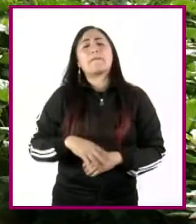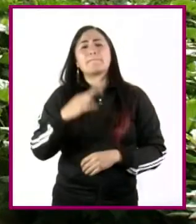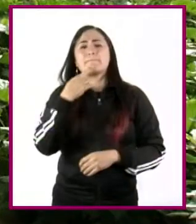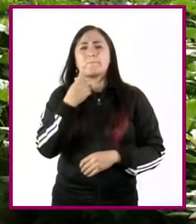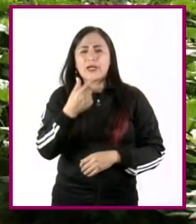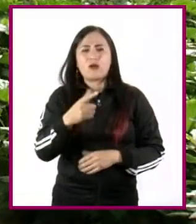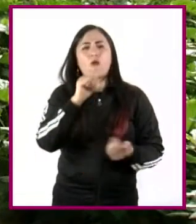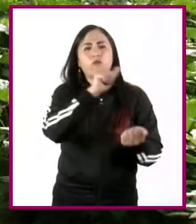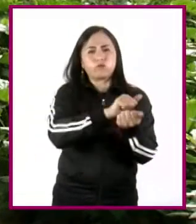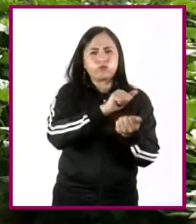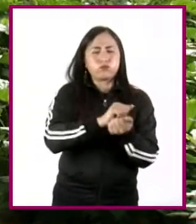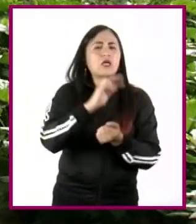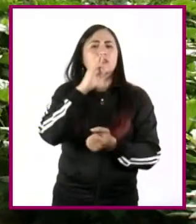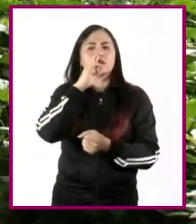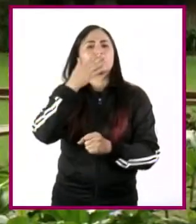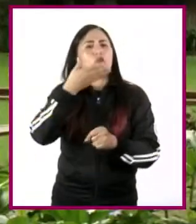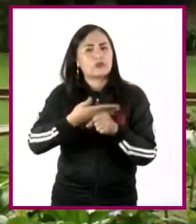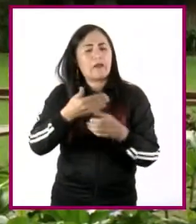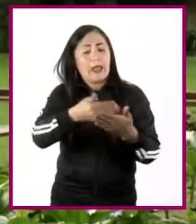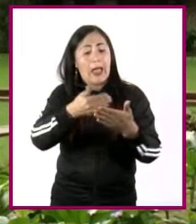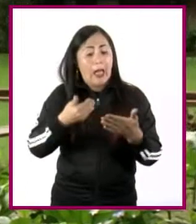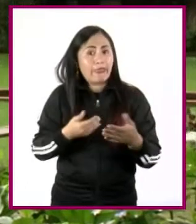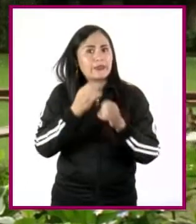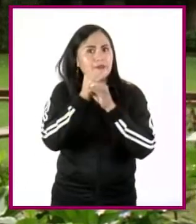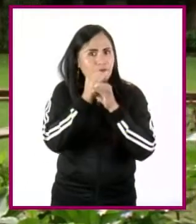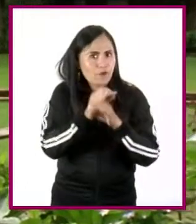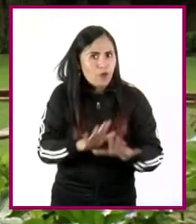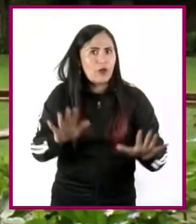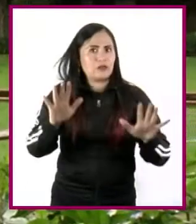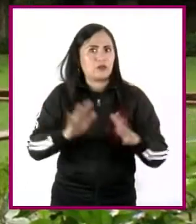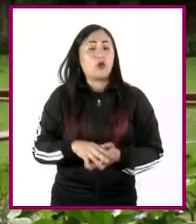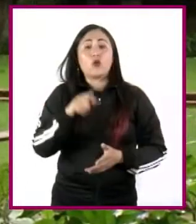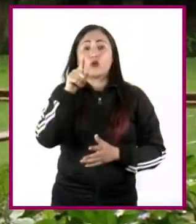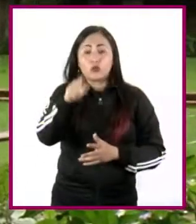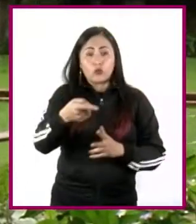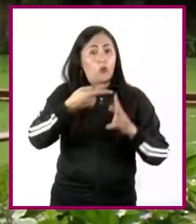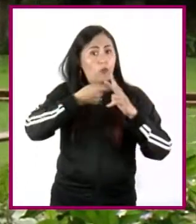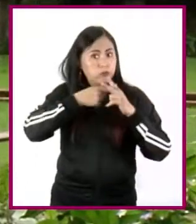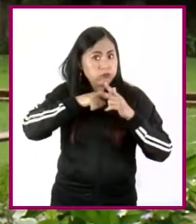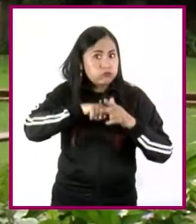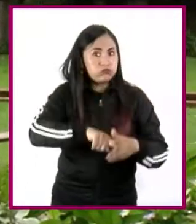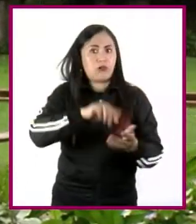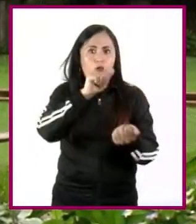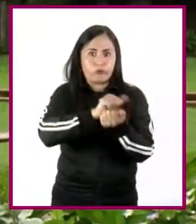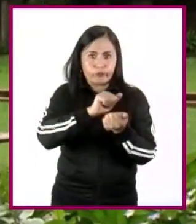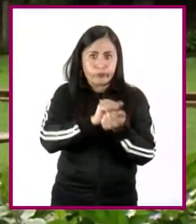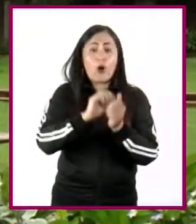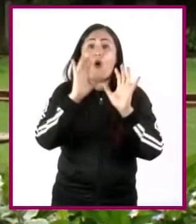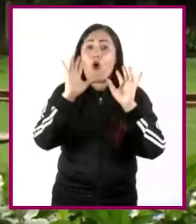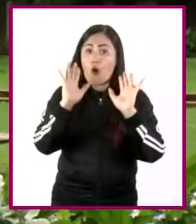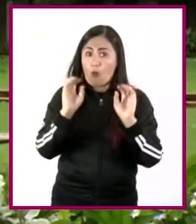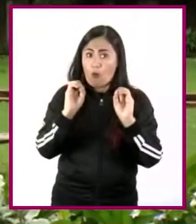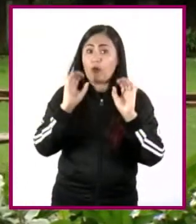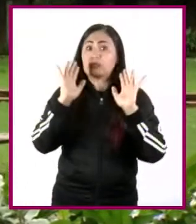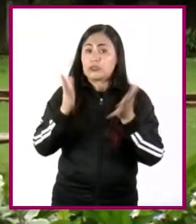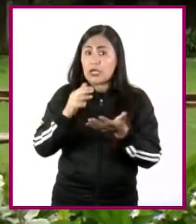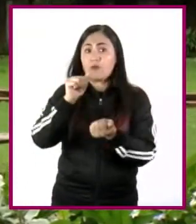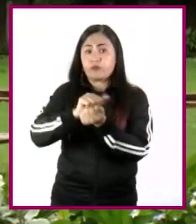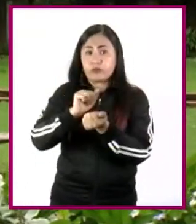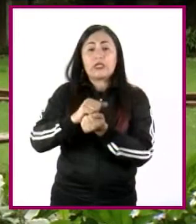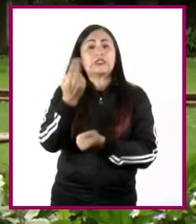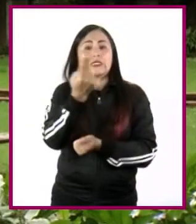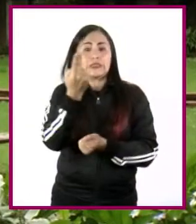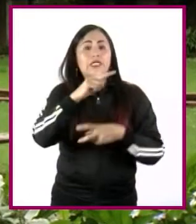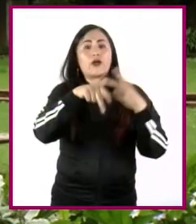sexual responsable e informada. Por eso, antes de comenzar a tener relaciones sexuales o si ya se tienen, es indispensable ir al médico